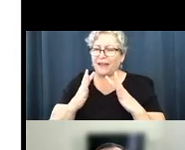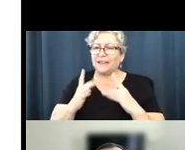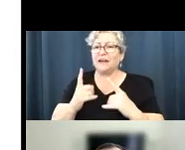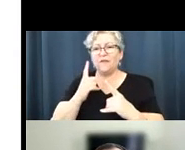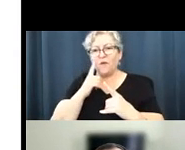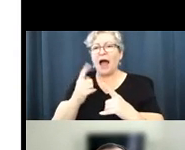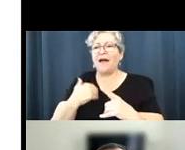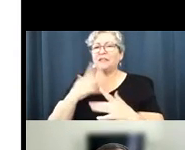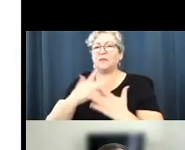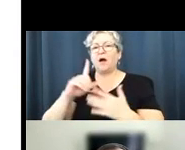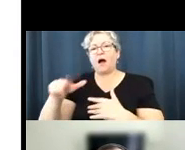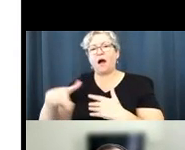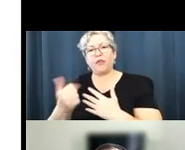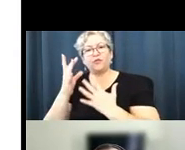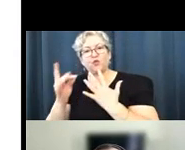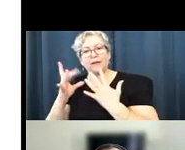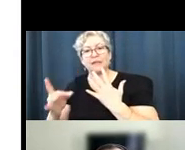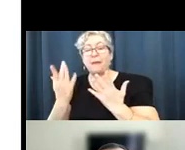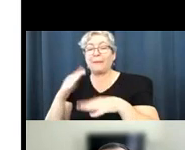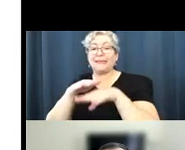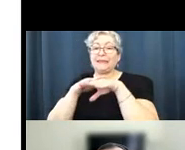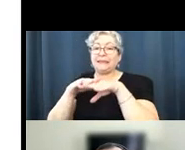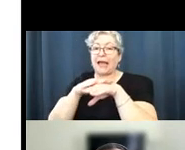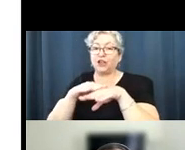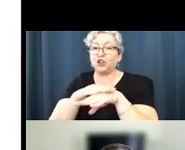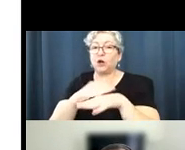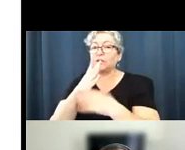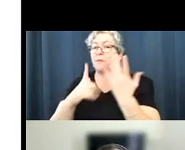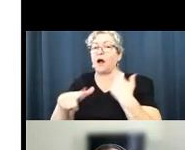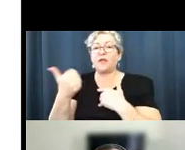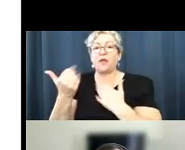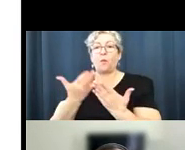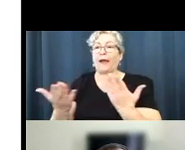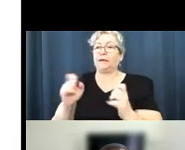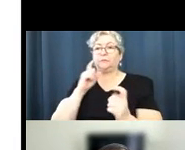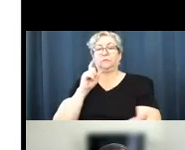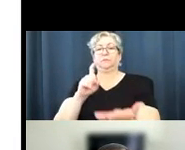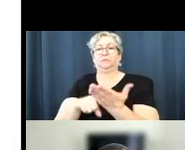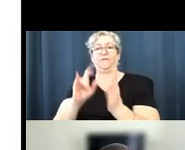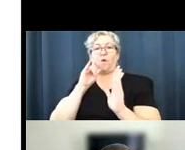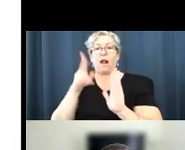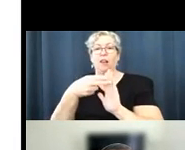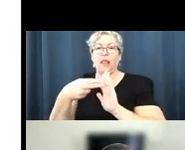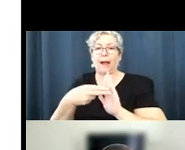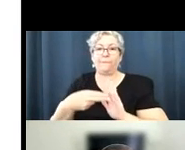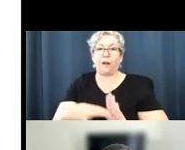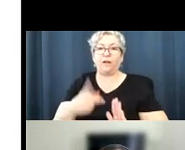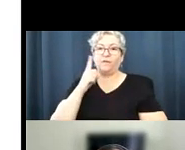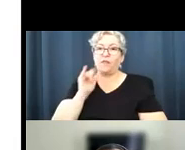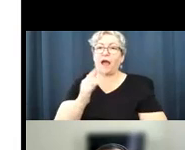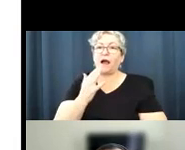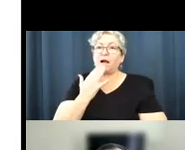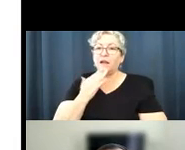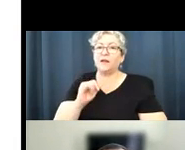no puede usar color para información. Pero ellos pueden ver los distintos, o sea, saber que hay distintas líneas, pero tiene que haber algún tipo de marca para